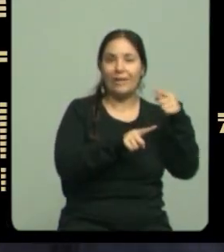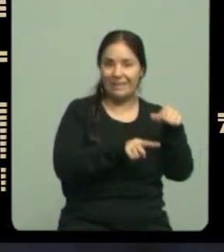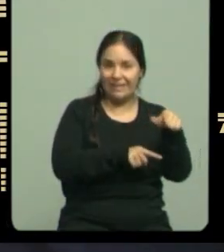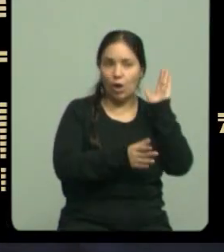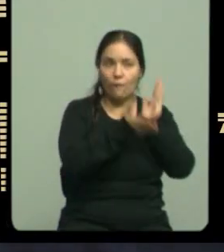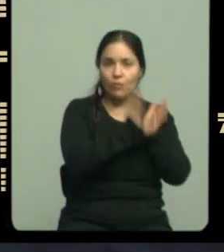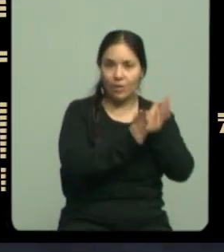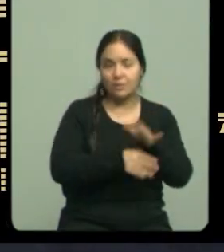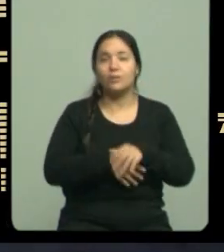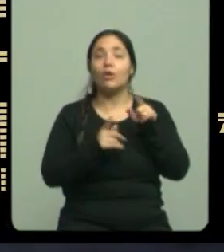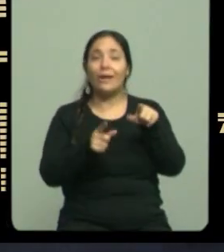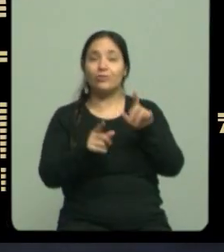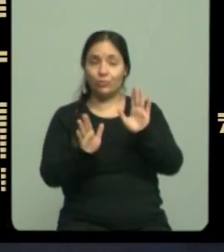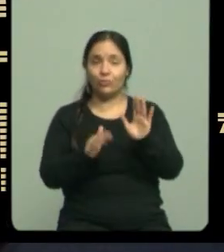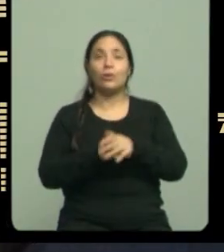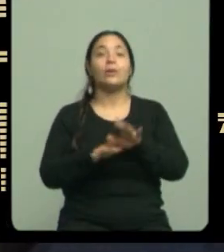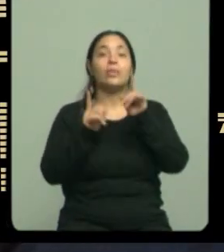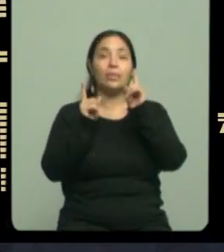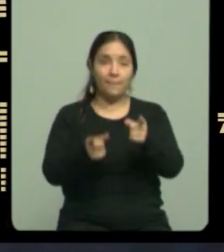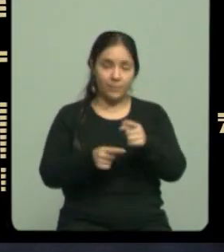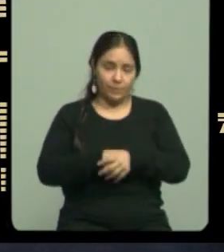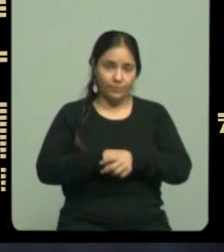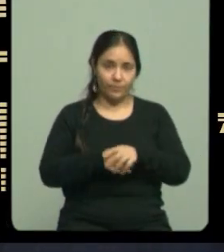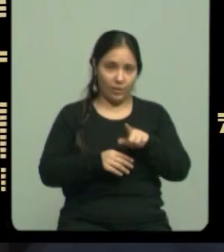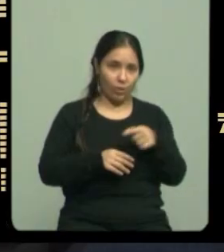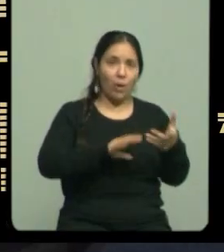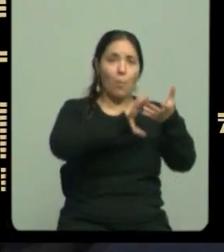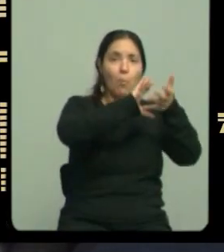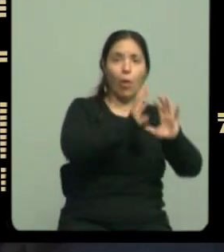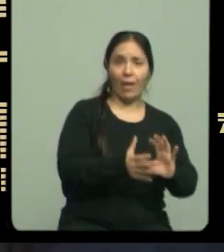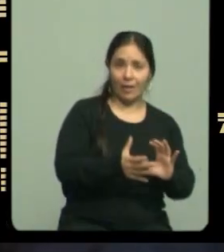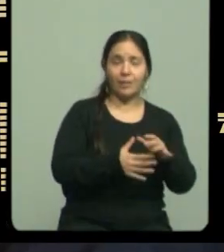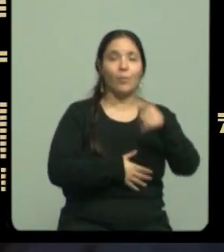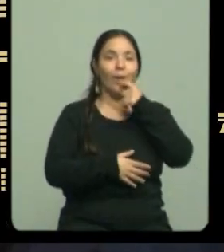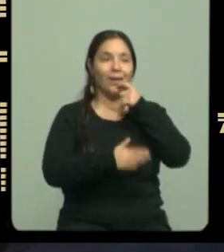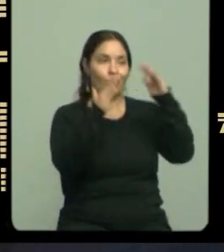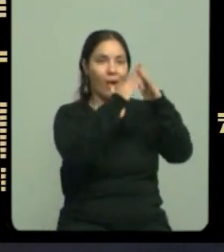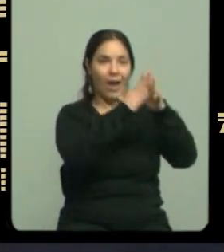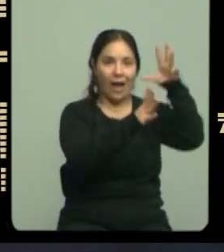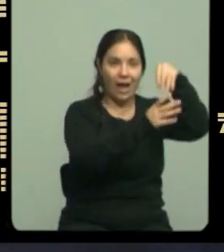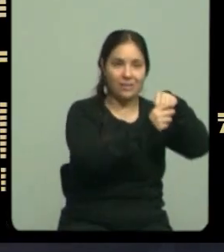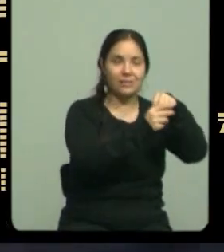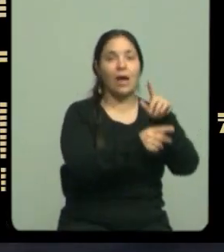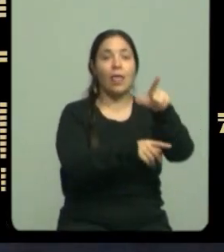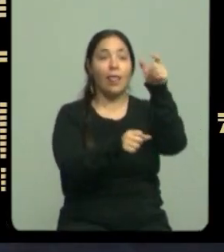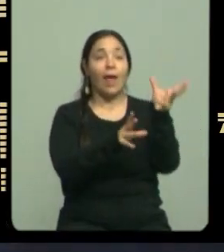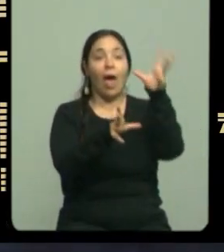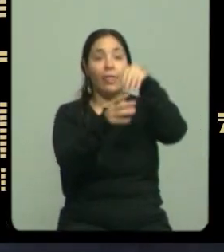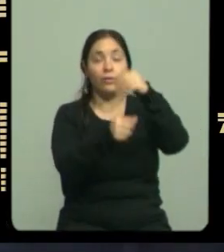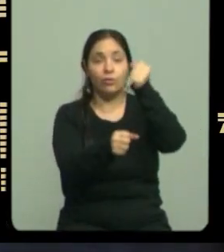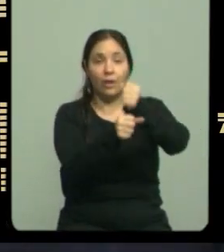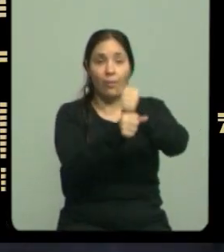Eso nos demuestra cómo se manifiesta. Y después tenemos las modalidades, que puede ser en el ámbito doméstico,